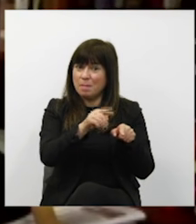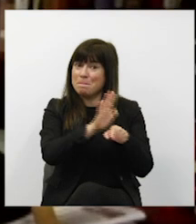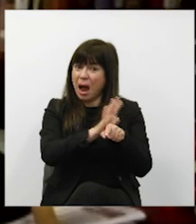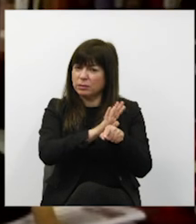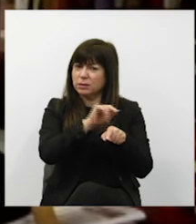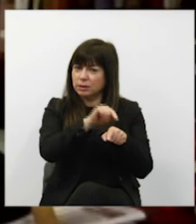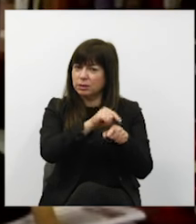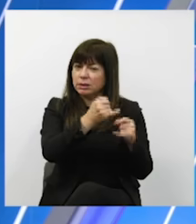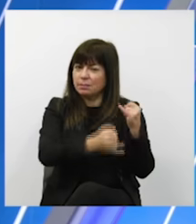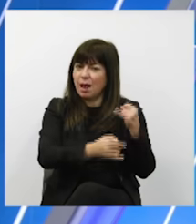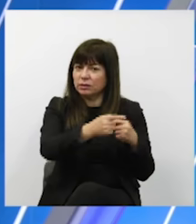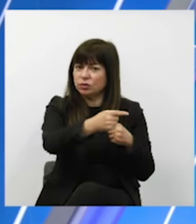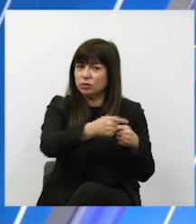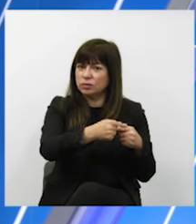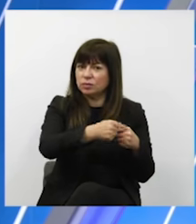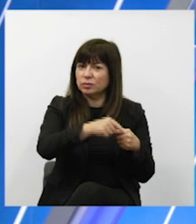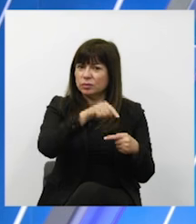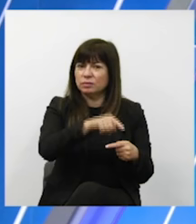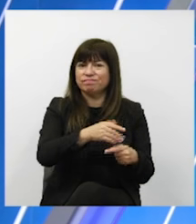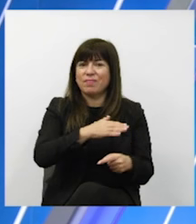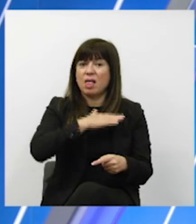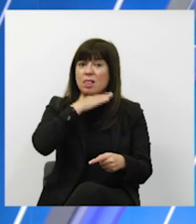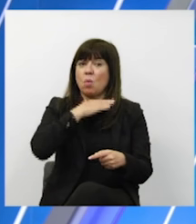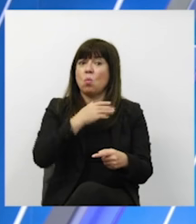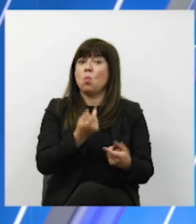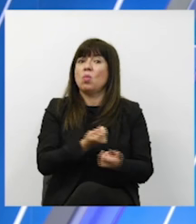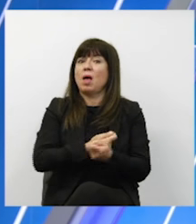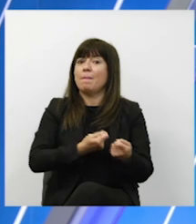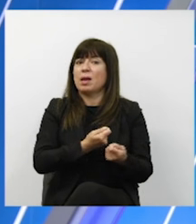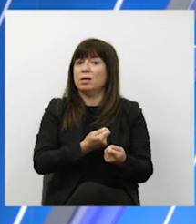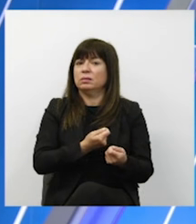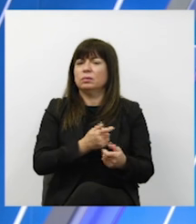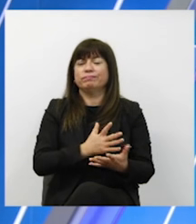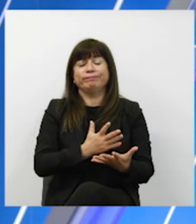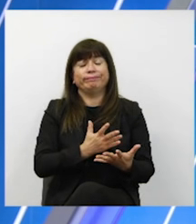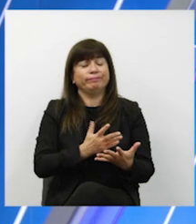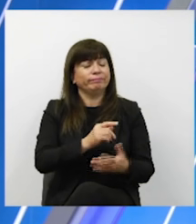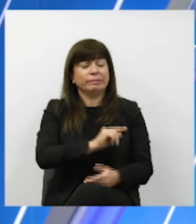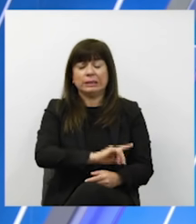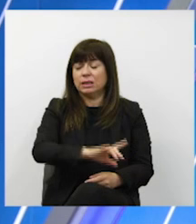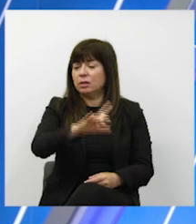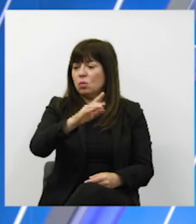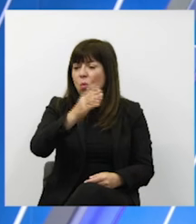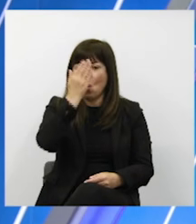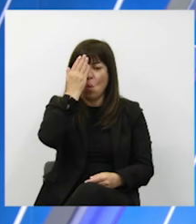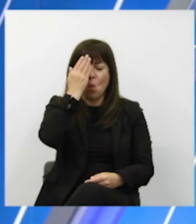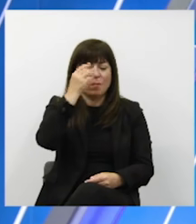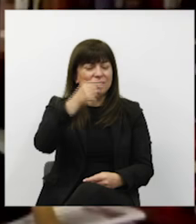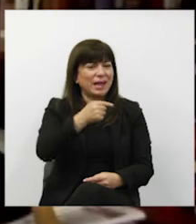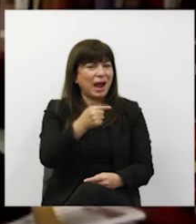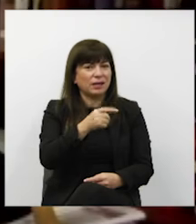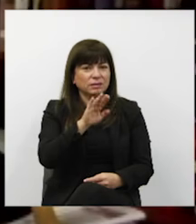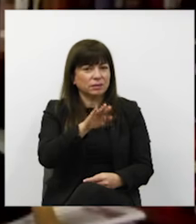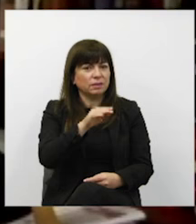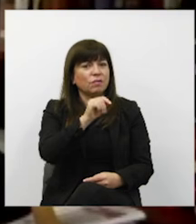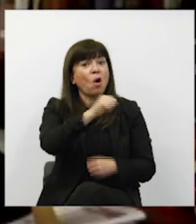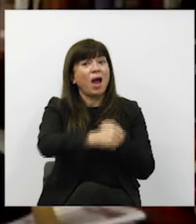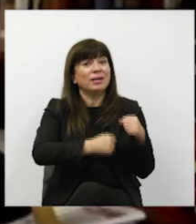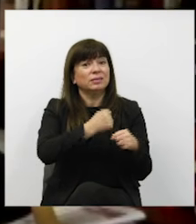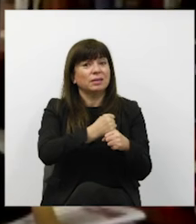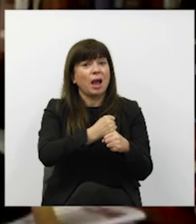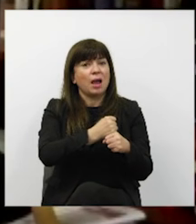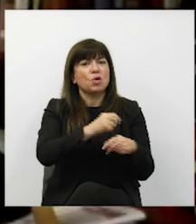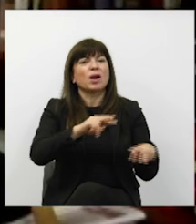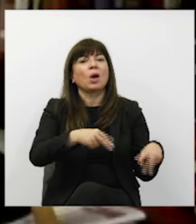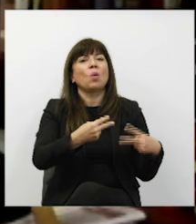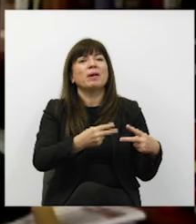de la pandemia. Grandes endeudamientos, crecimiento muy negativo este año, con una recuperación que está siendo